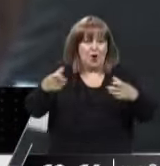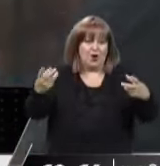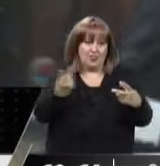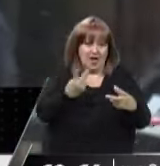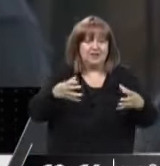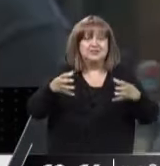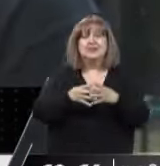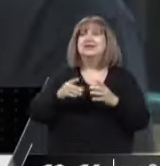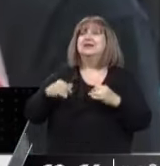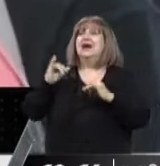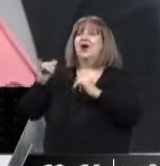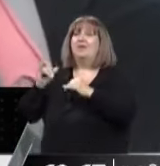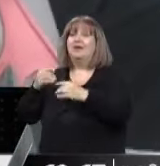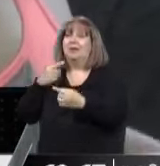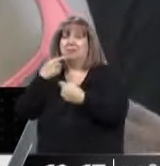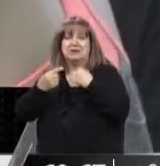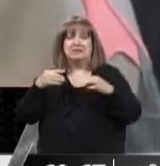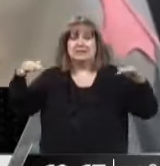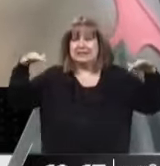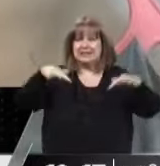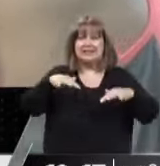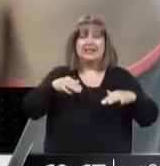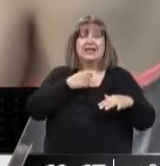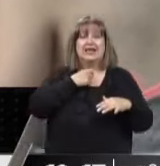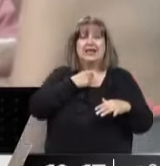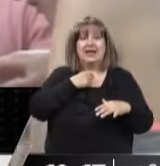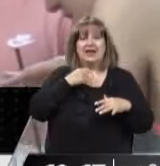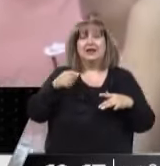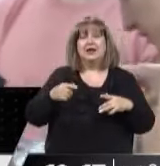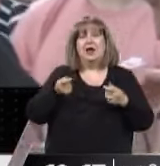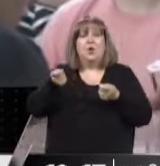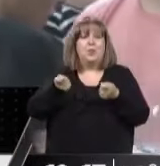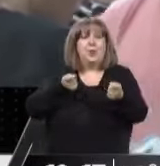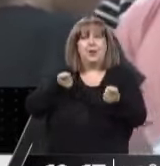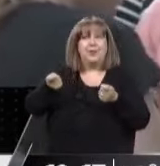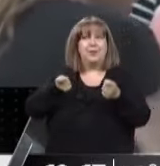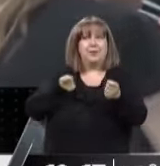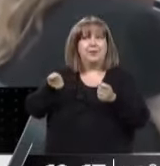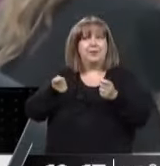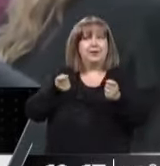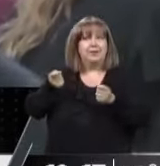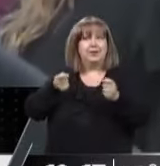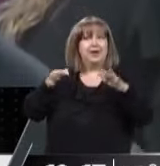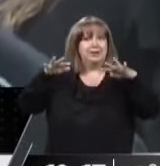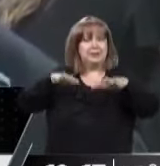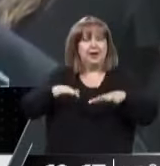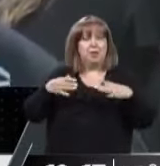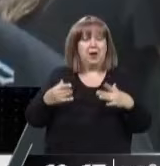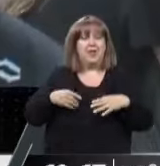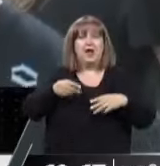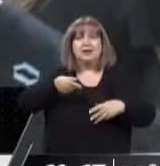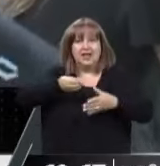algo, muchos chicos digo, y después pasar de largo y ver el Mundial a las 7 de la mañana. No lo habíamos pensado, pero es una